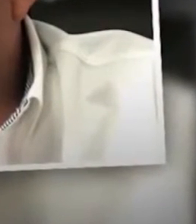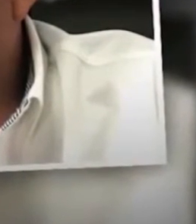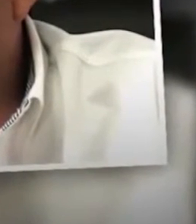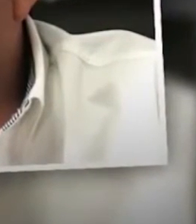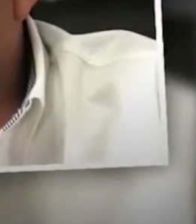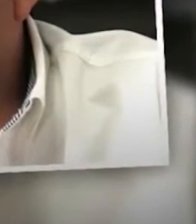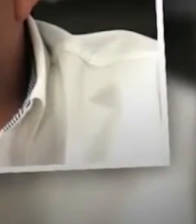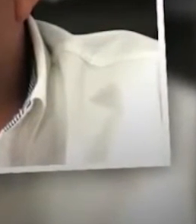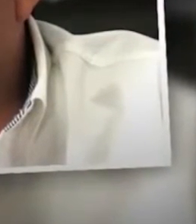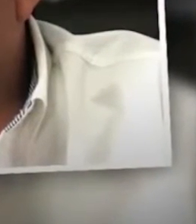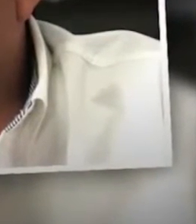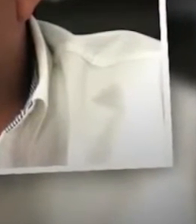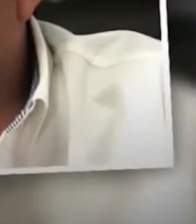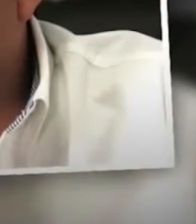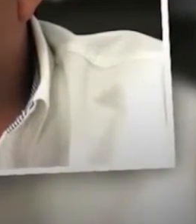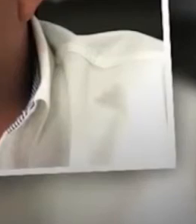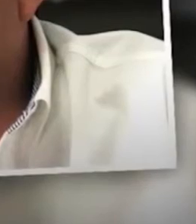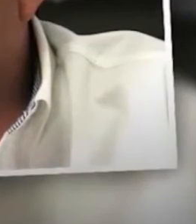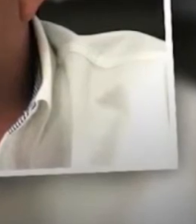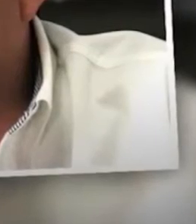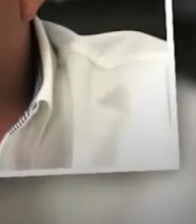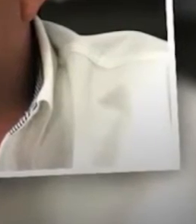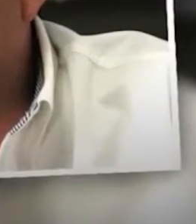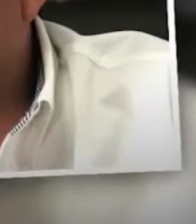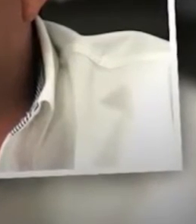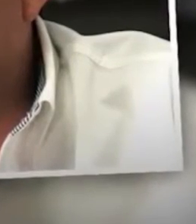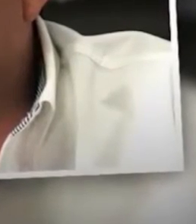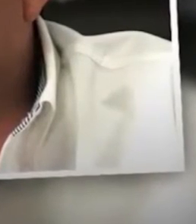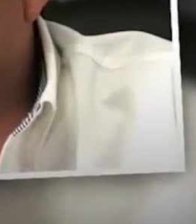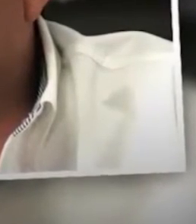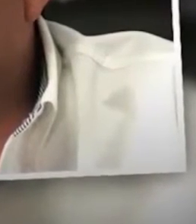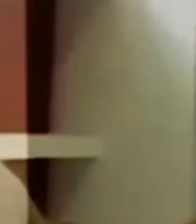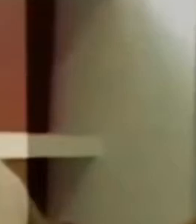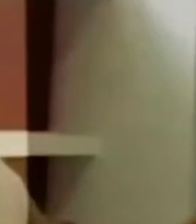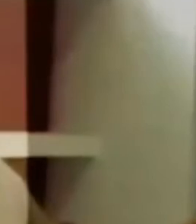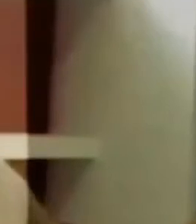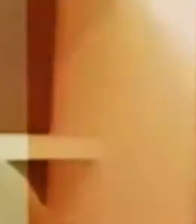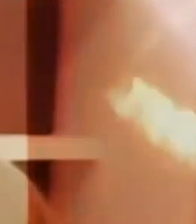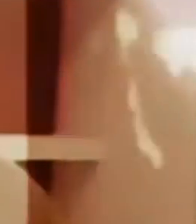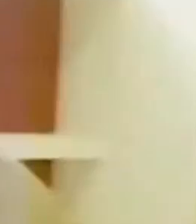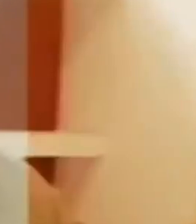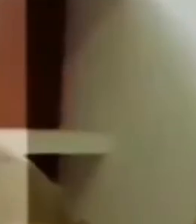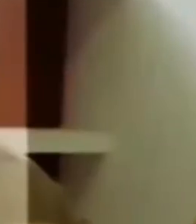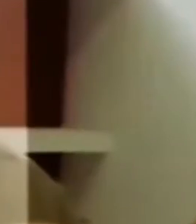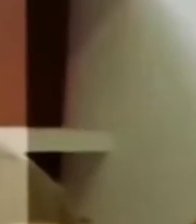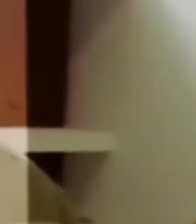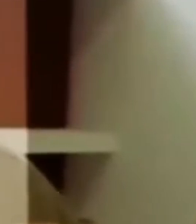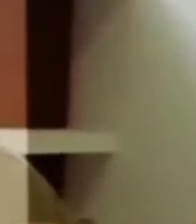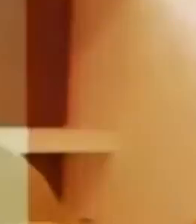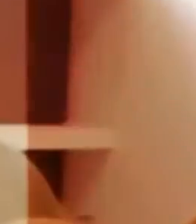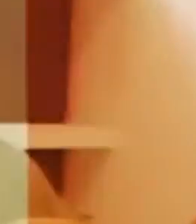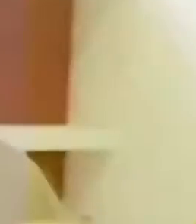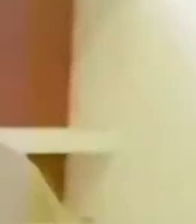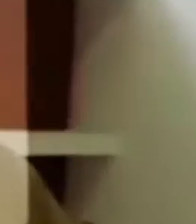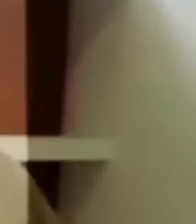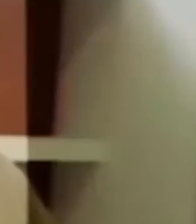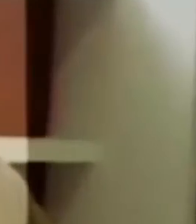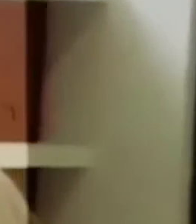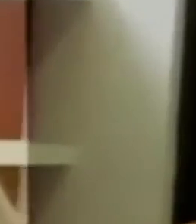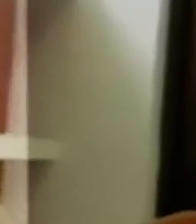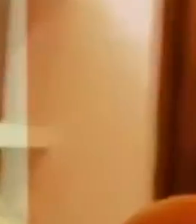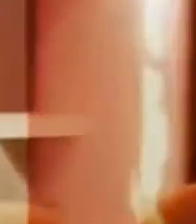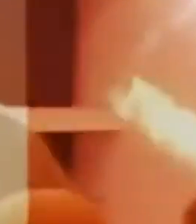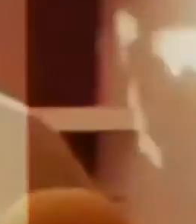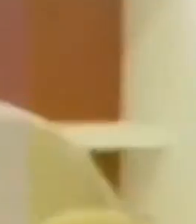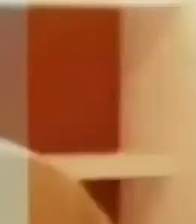la atención brindada al liberar la camioneta y decirle que quedaba a sus órdenes. El testigo aseguró que en 2011 rechazó una oferta de Julián